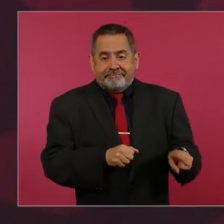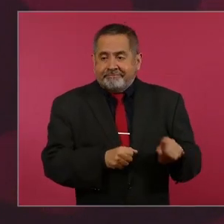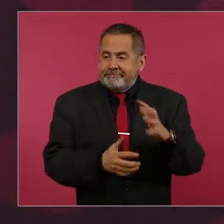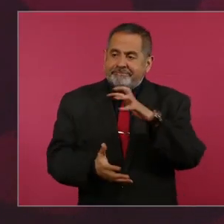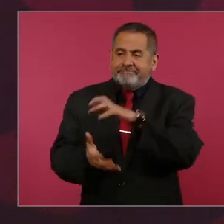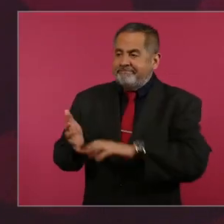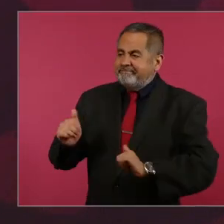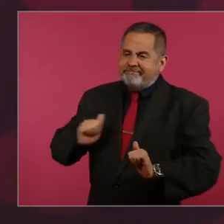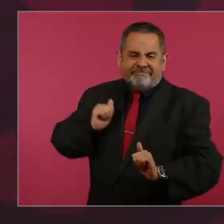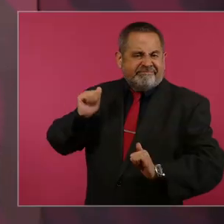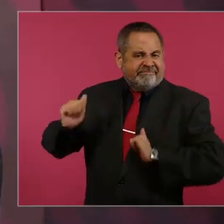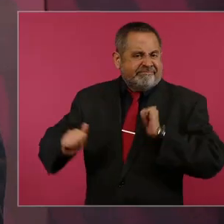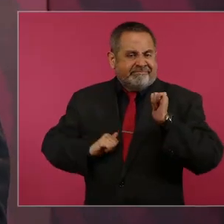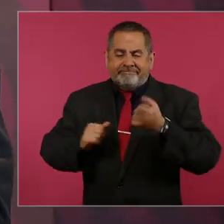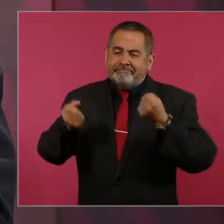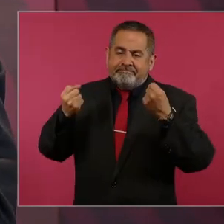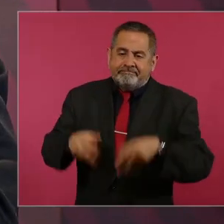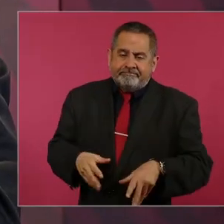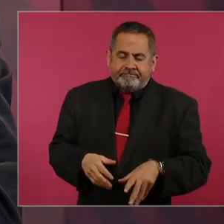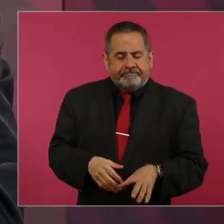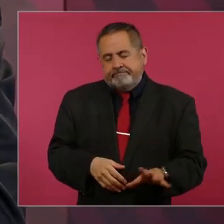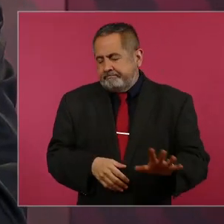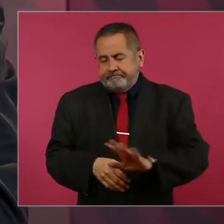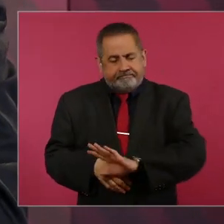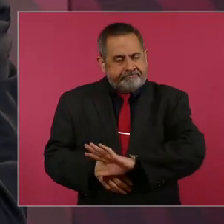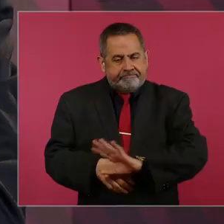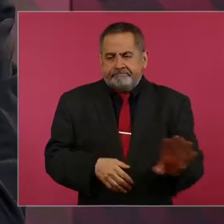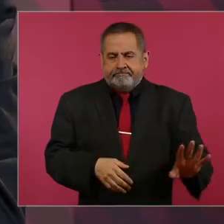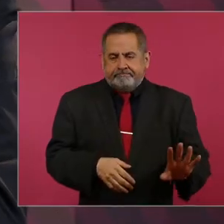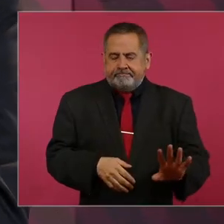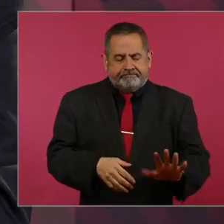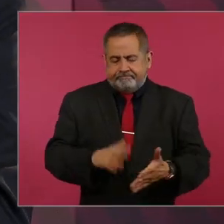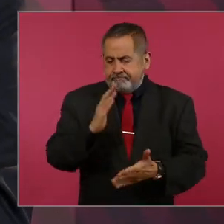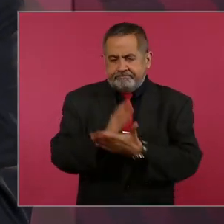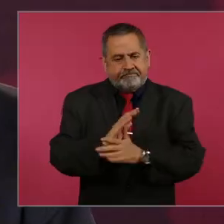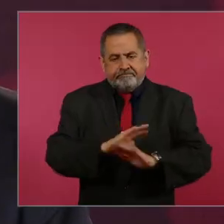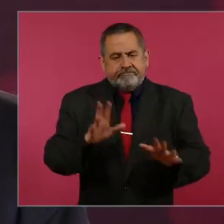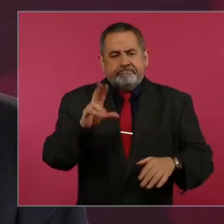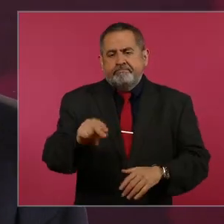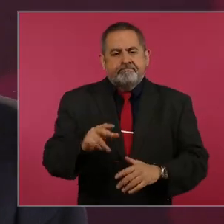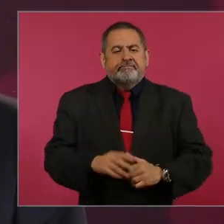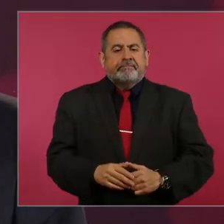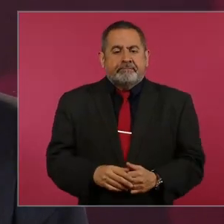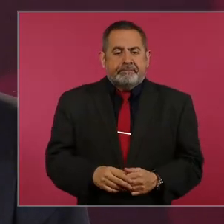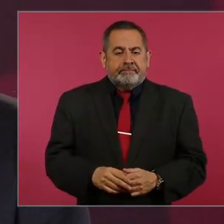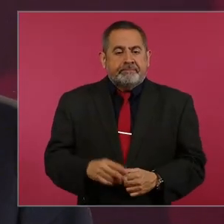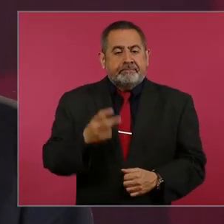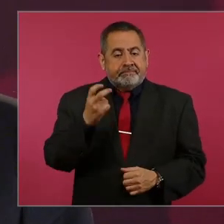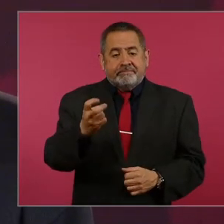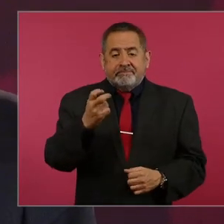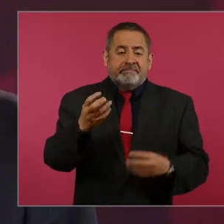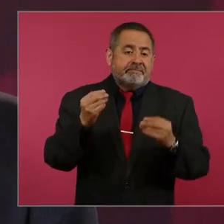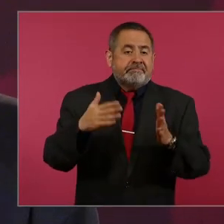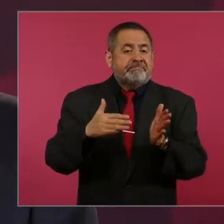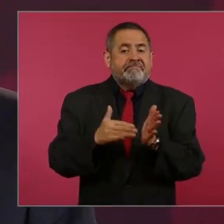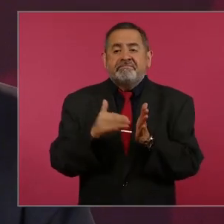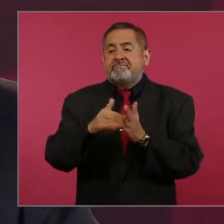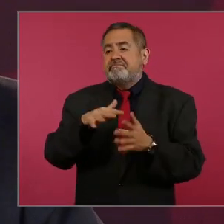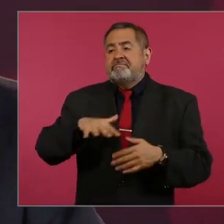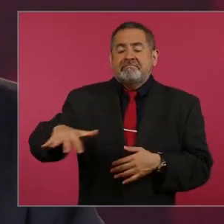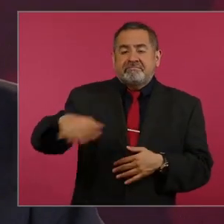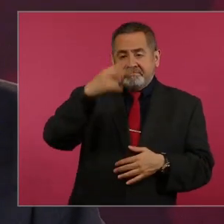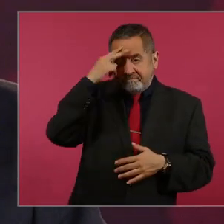provecho en lo personal. Todo esto llevó a que millones de mexicanos